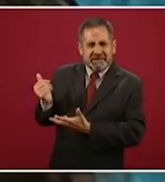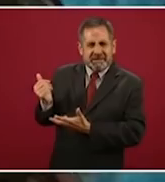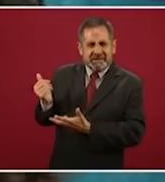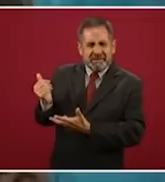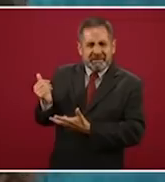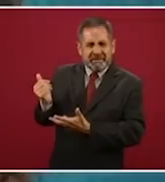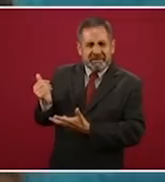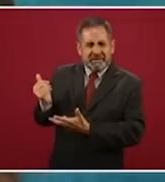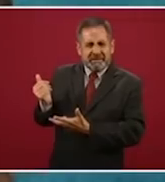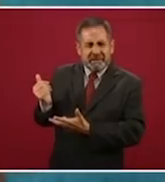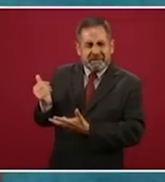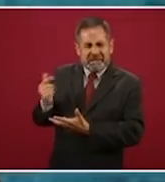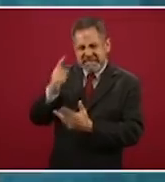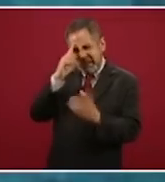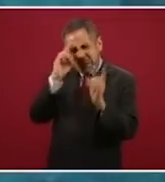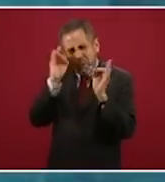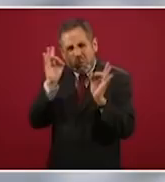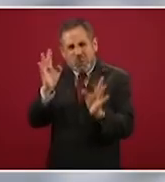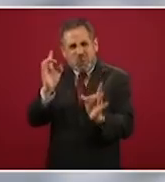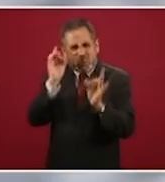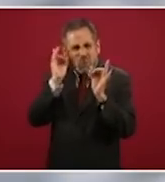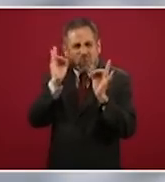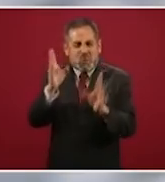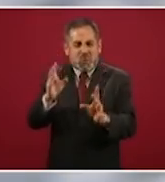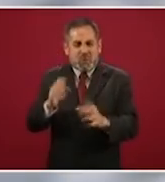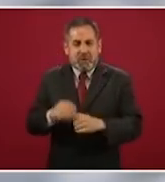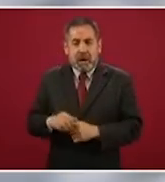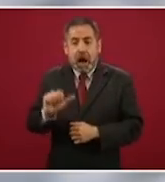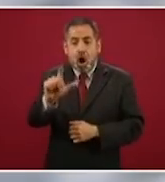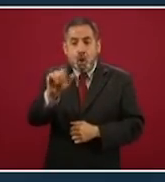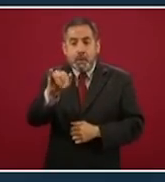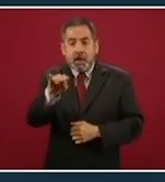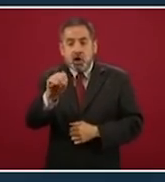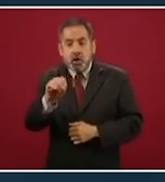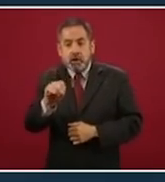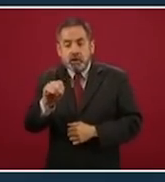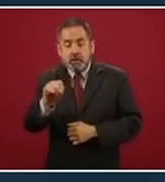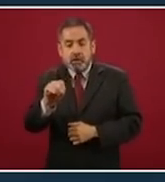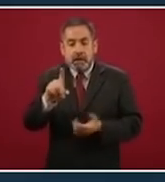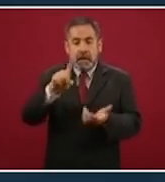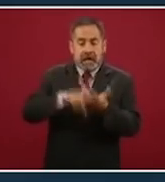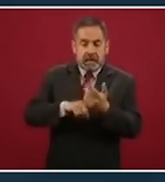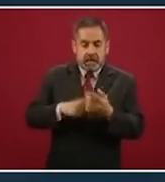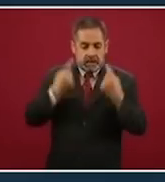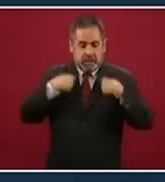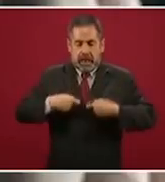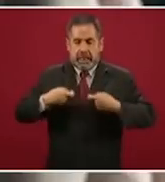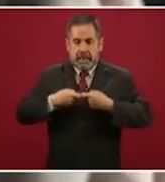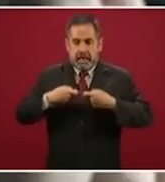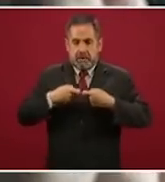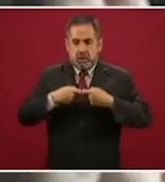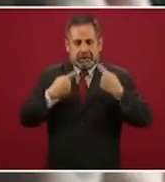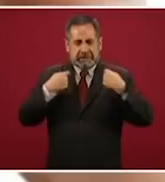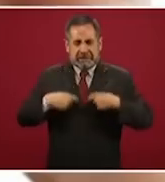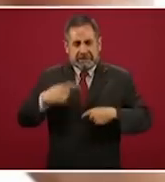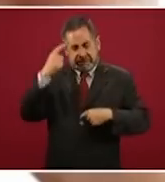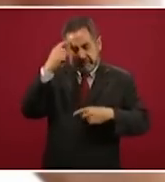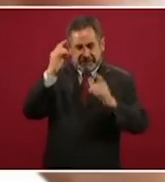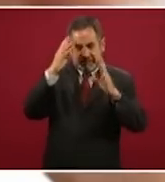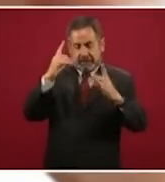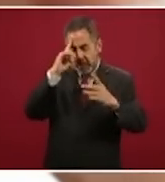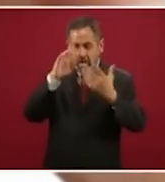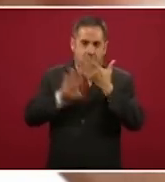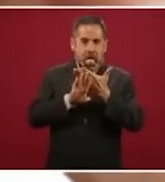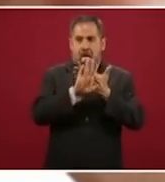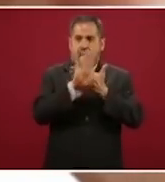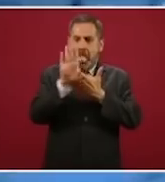cabelludo e intensos dolores de cabeza. Aluminio. Causa daño al sistema nervioso central, provocando demencia